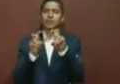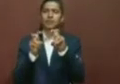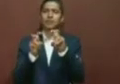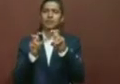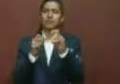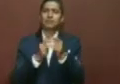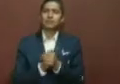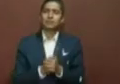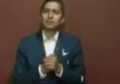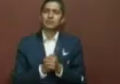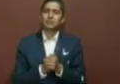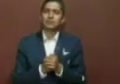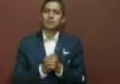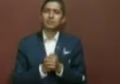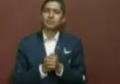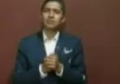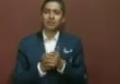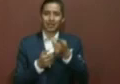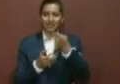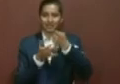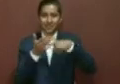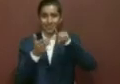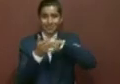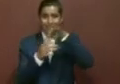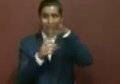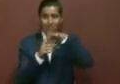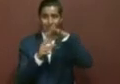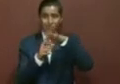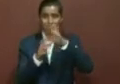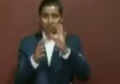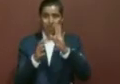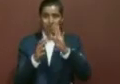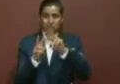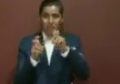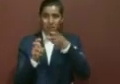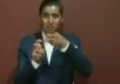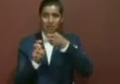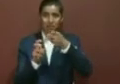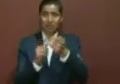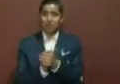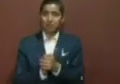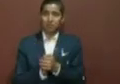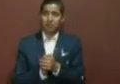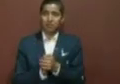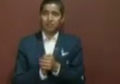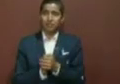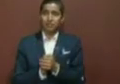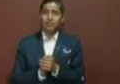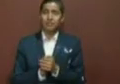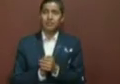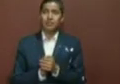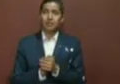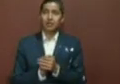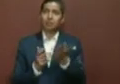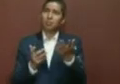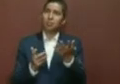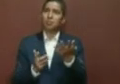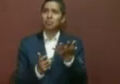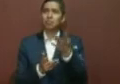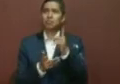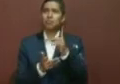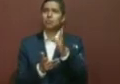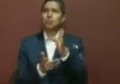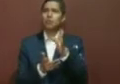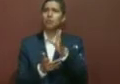de el proceso electoral, pues hubo una elección,